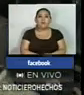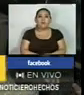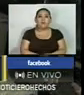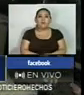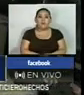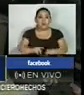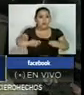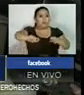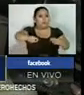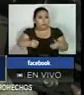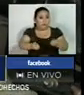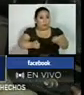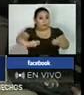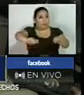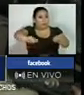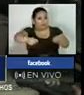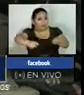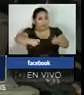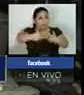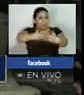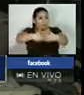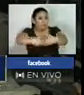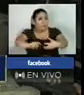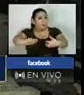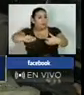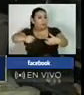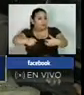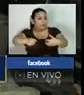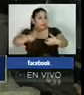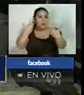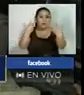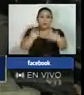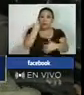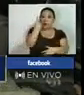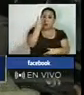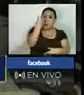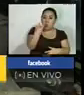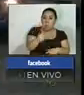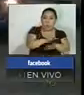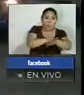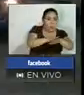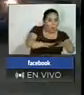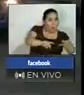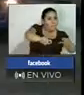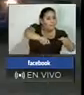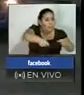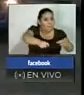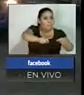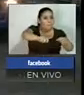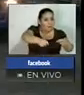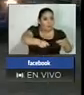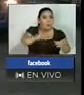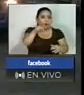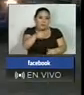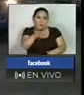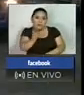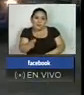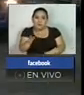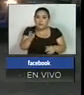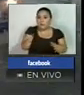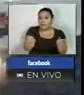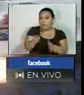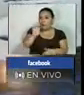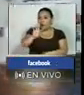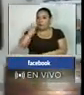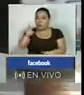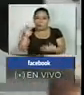Rugió de nuevo el motor. Tras descansar 24 horas, esta unidad de la Ruta 42 está lista